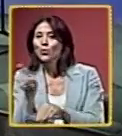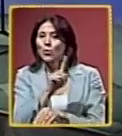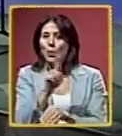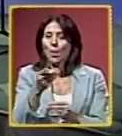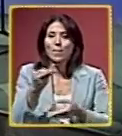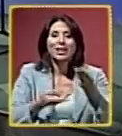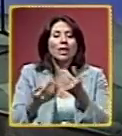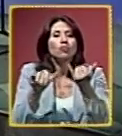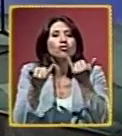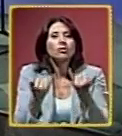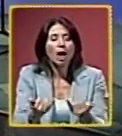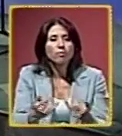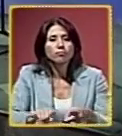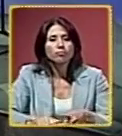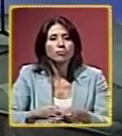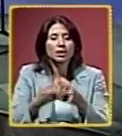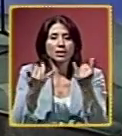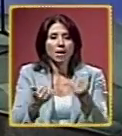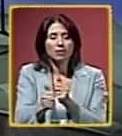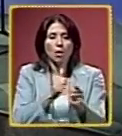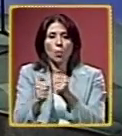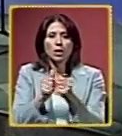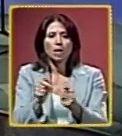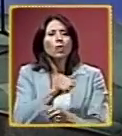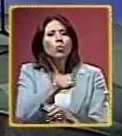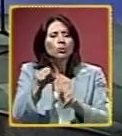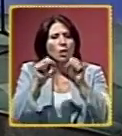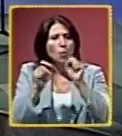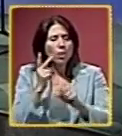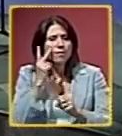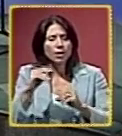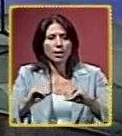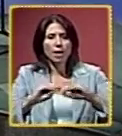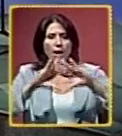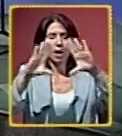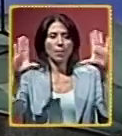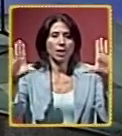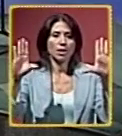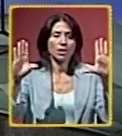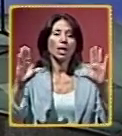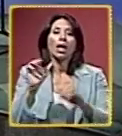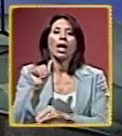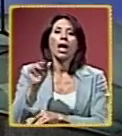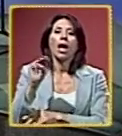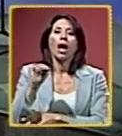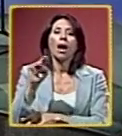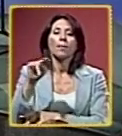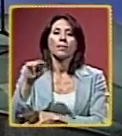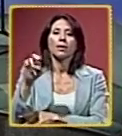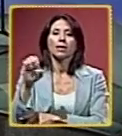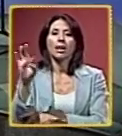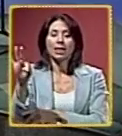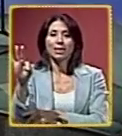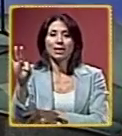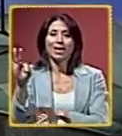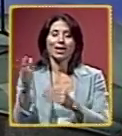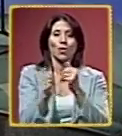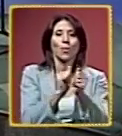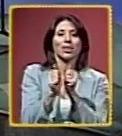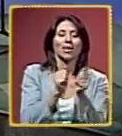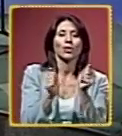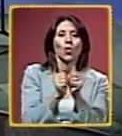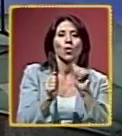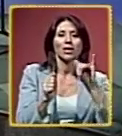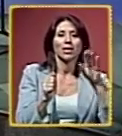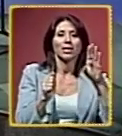están compitiendo. Usted puede ver claramente, uno podría decir que Amnet está compitiendo con el ICE en telefonía,